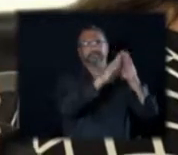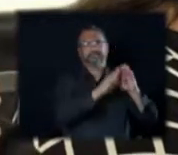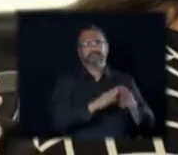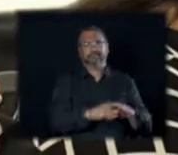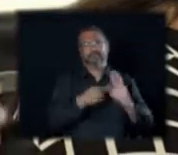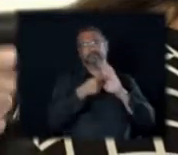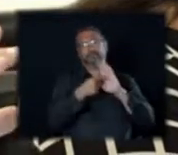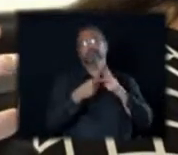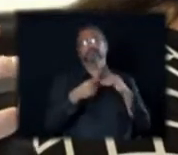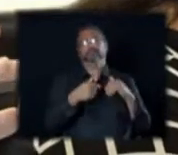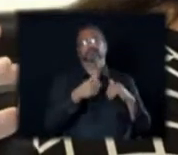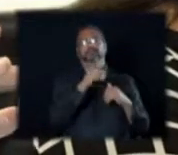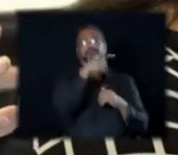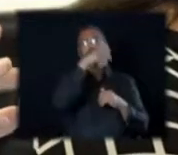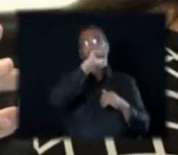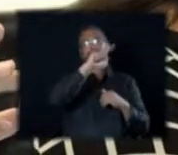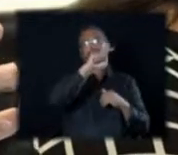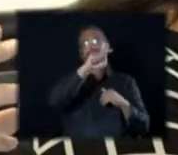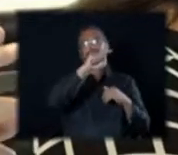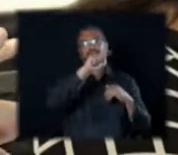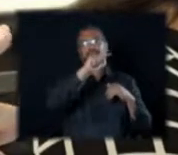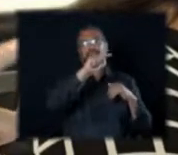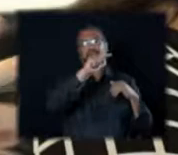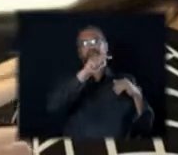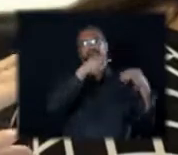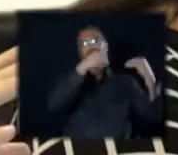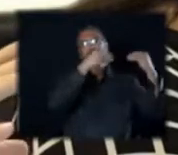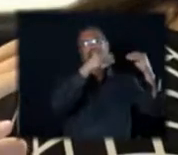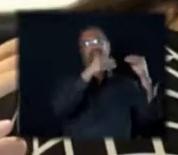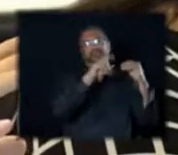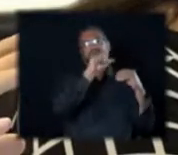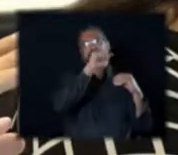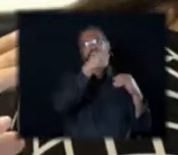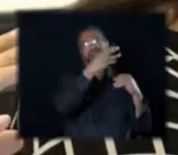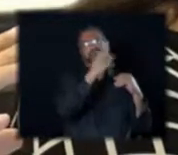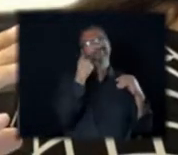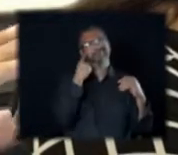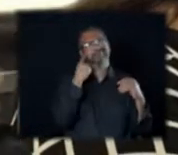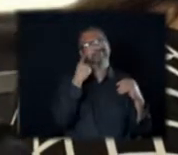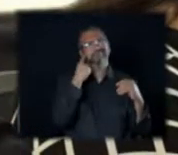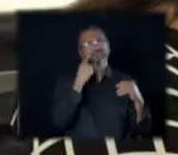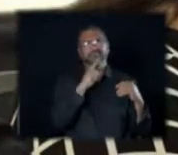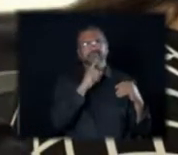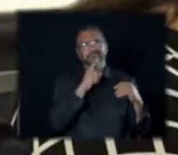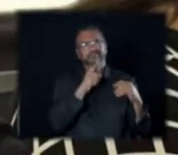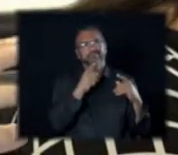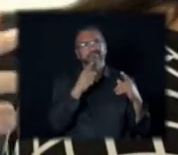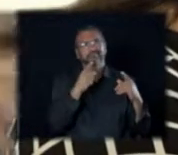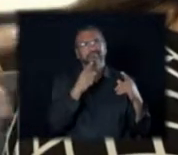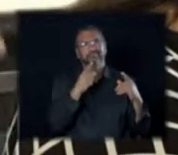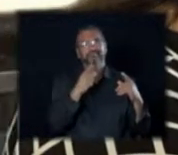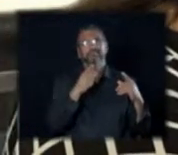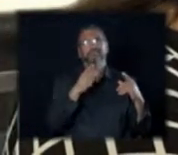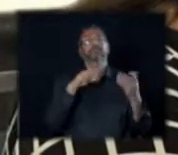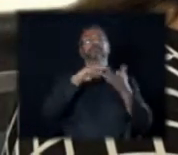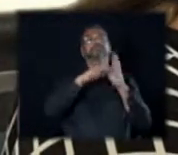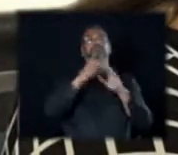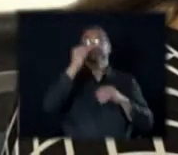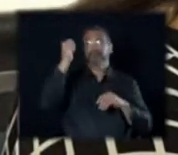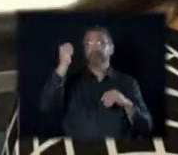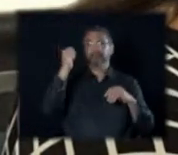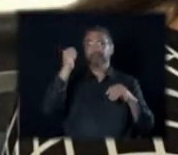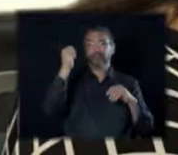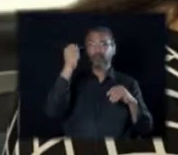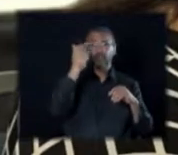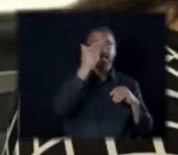todas las cuentas de gobierno, que fue a principios de abril de 2016, de cerrar